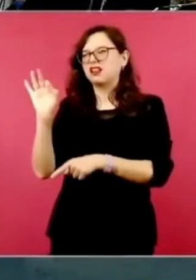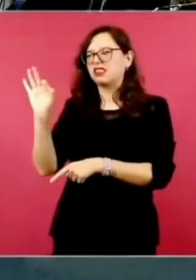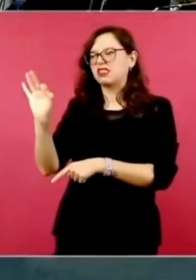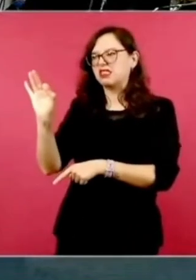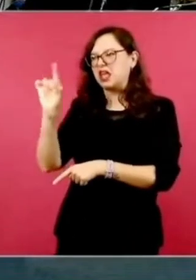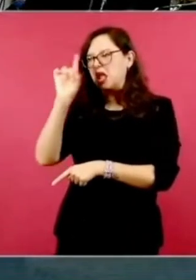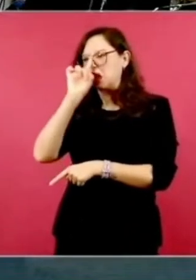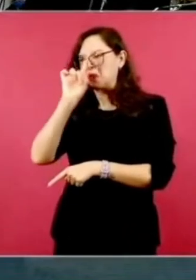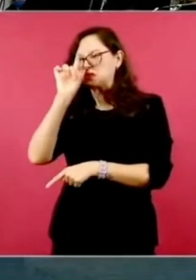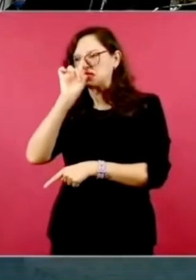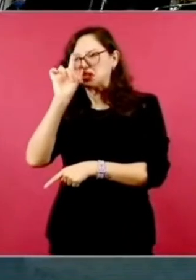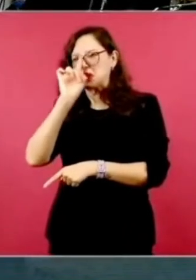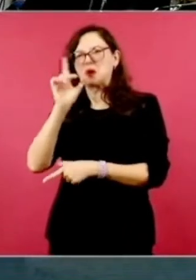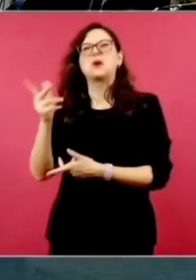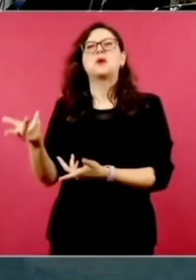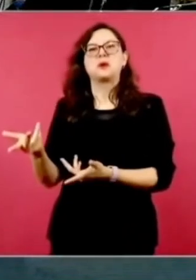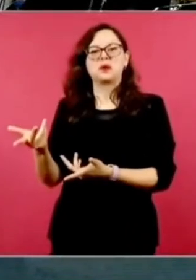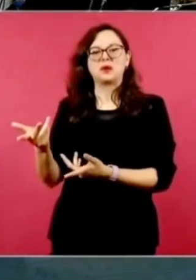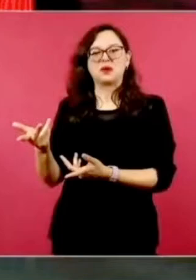Increíble,